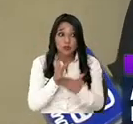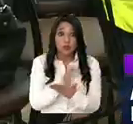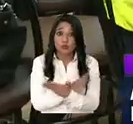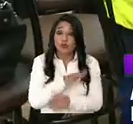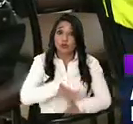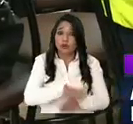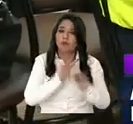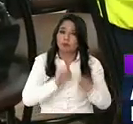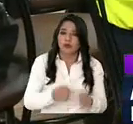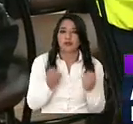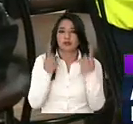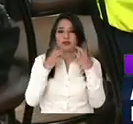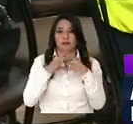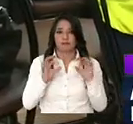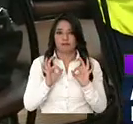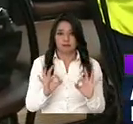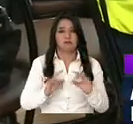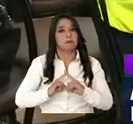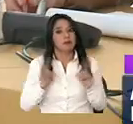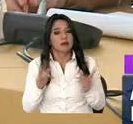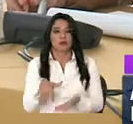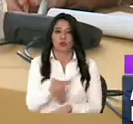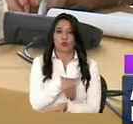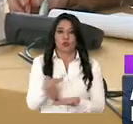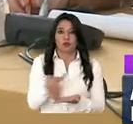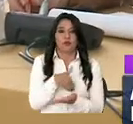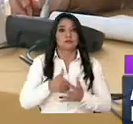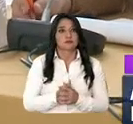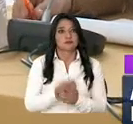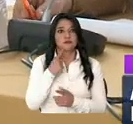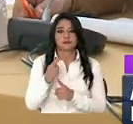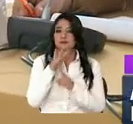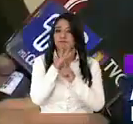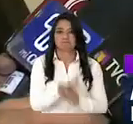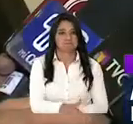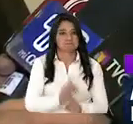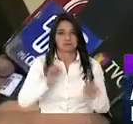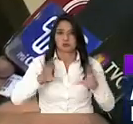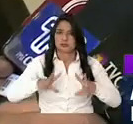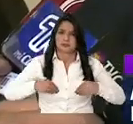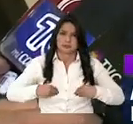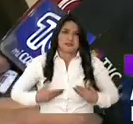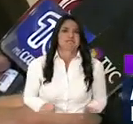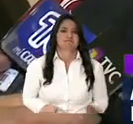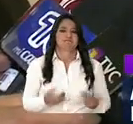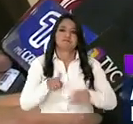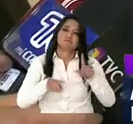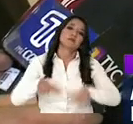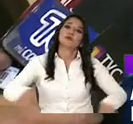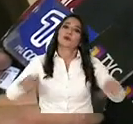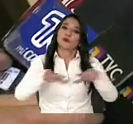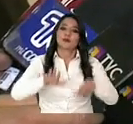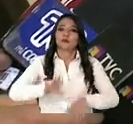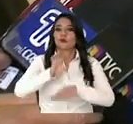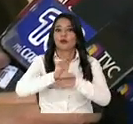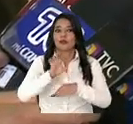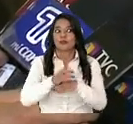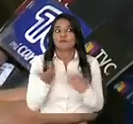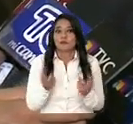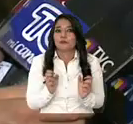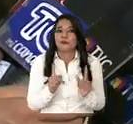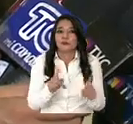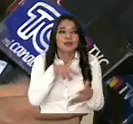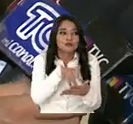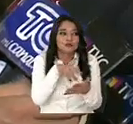conducción. Pero la iniciativa tuvo cuestionamientos, la calificaron de discriminatoria. Es que en ciertos sectores de la patria no hay